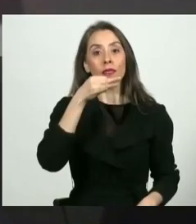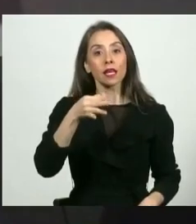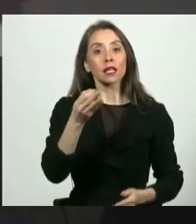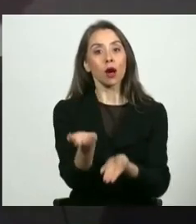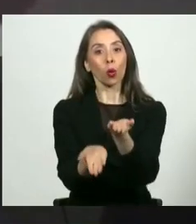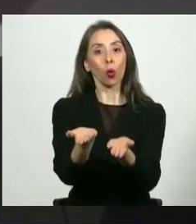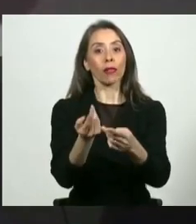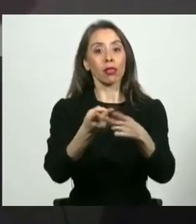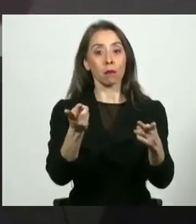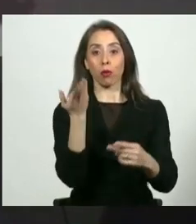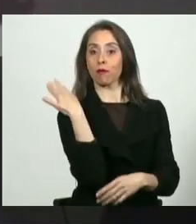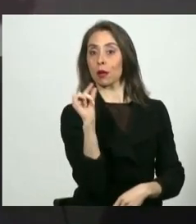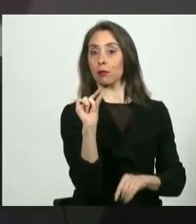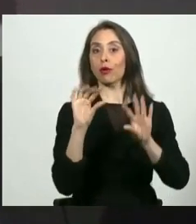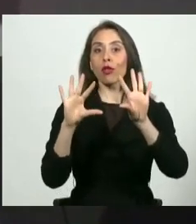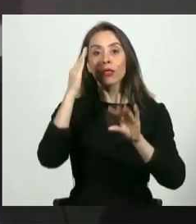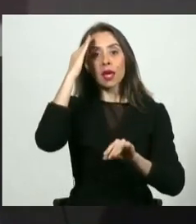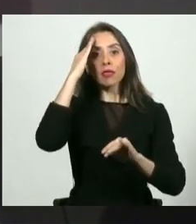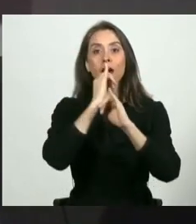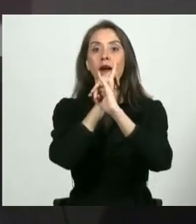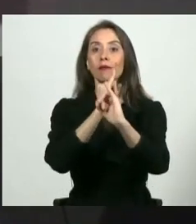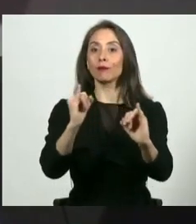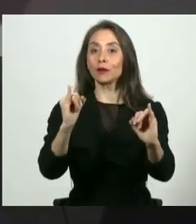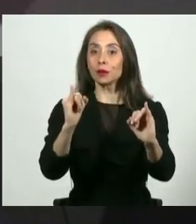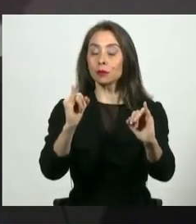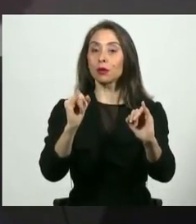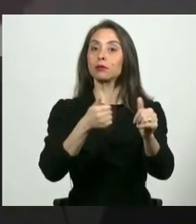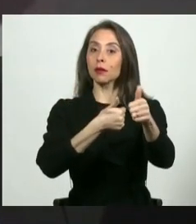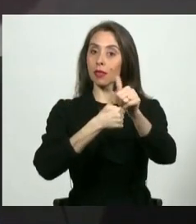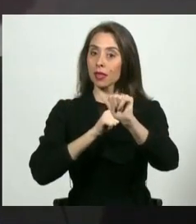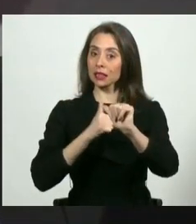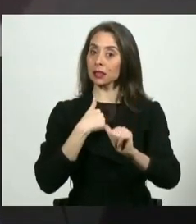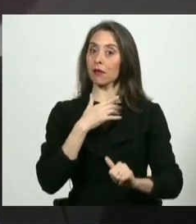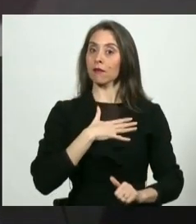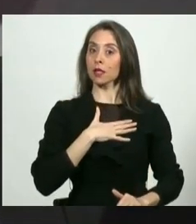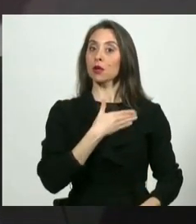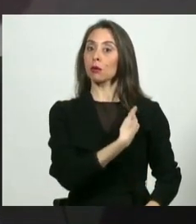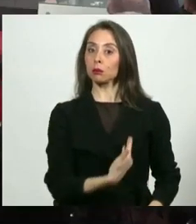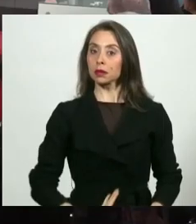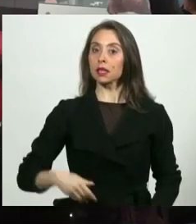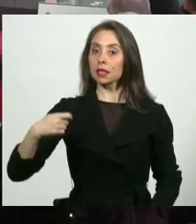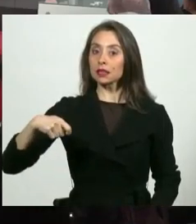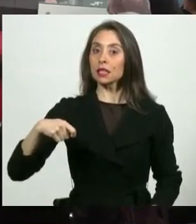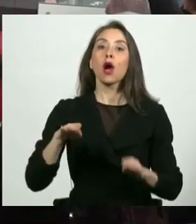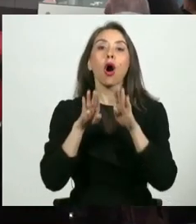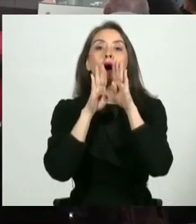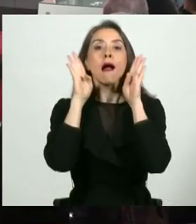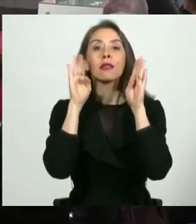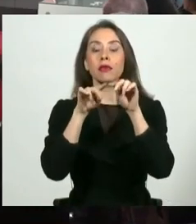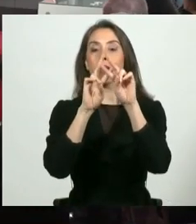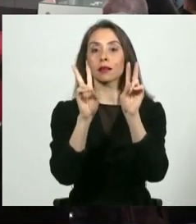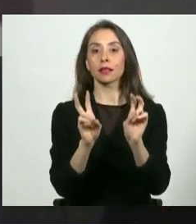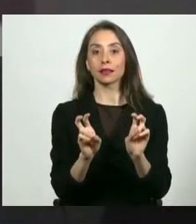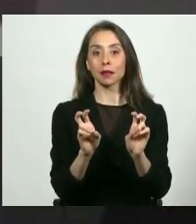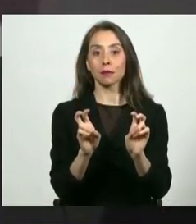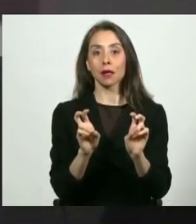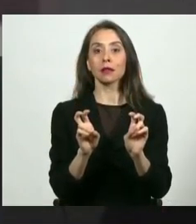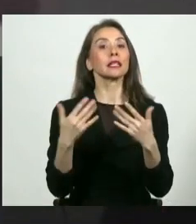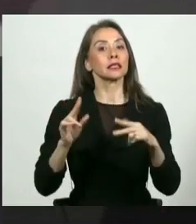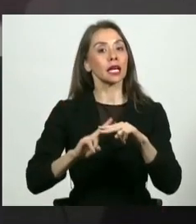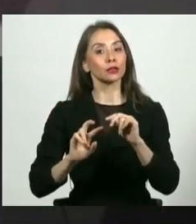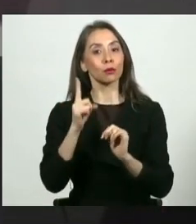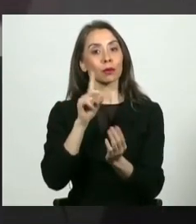pública que me tocó rendir hace 10 días, ¿ya? Y eso es un desafío que tengo yo como presidente del Senado, de ponernos al día en esa materia. Para eso hemos